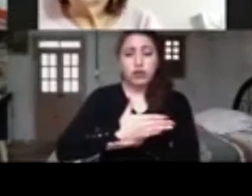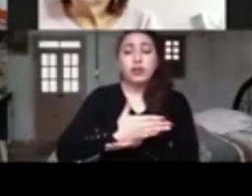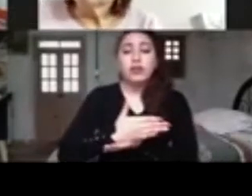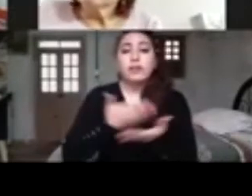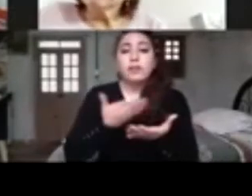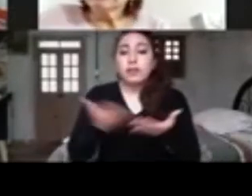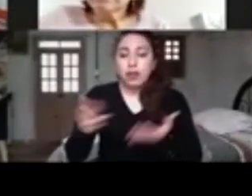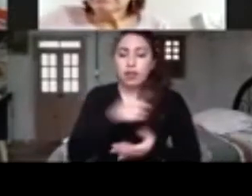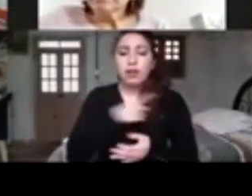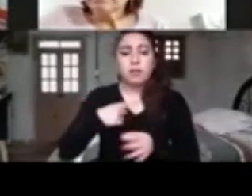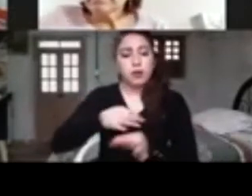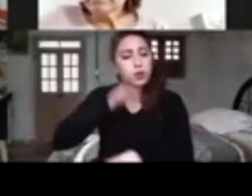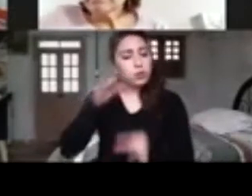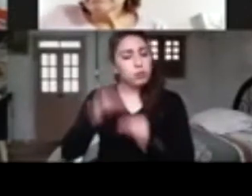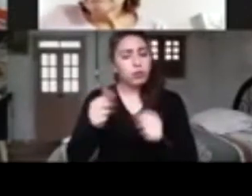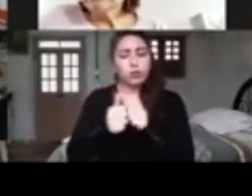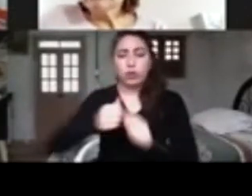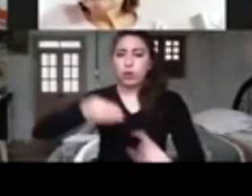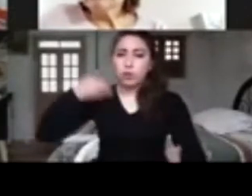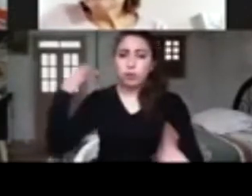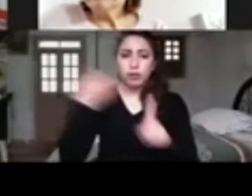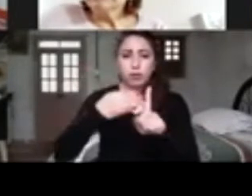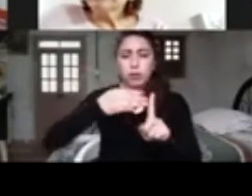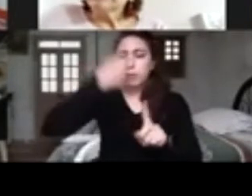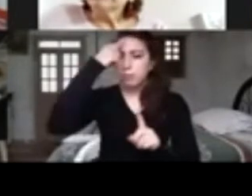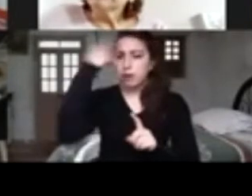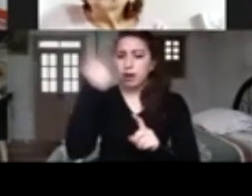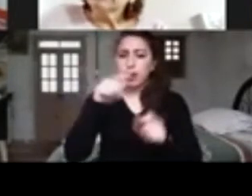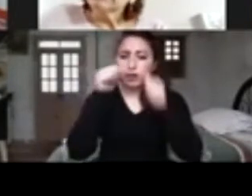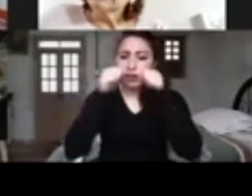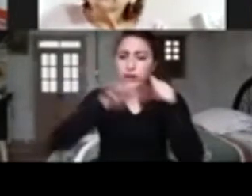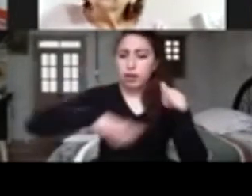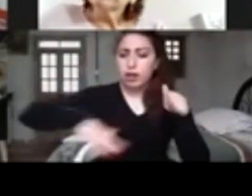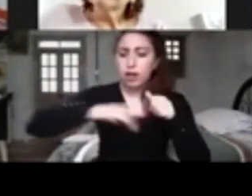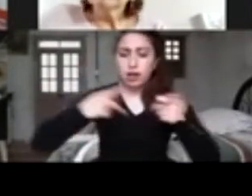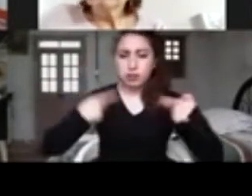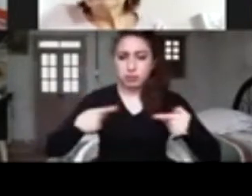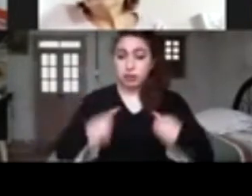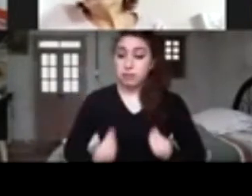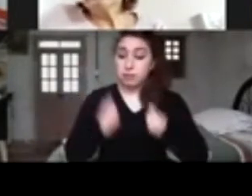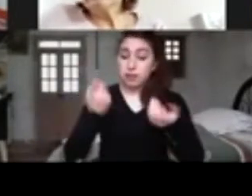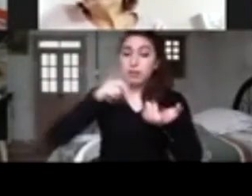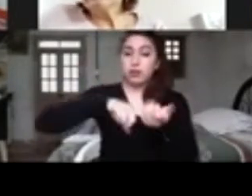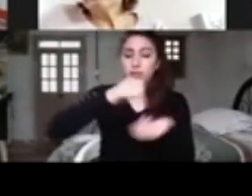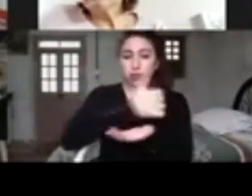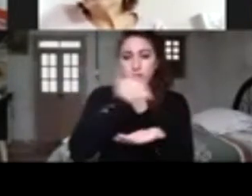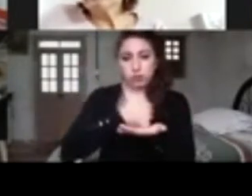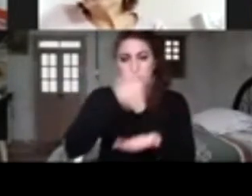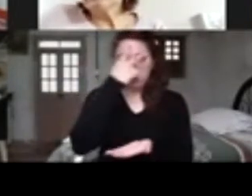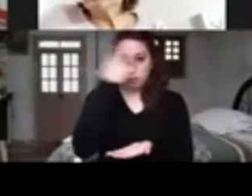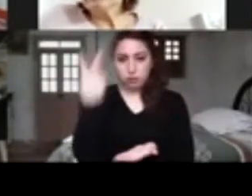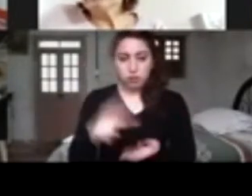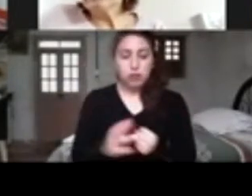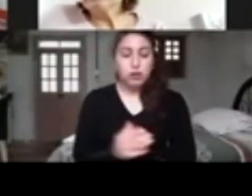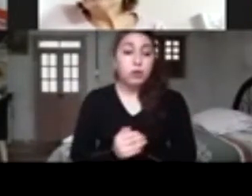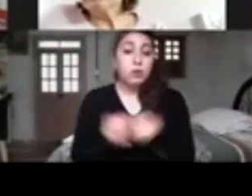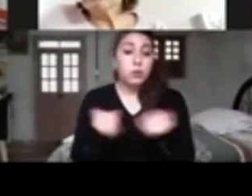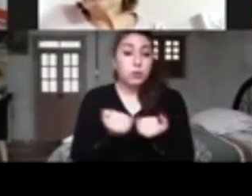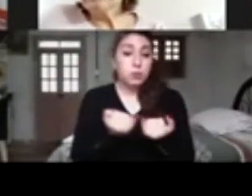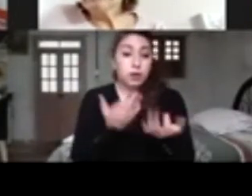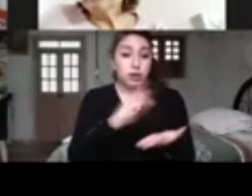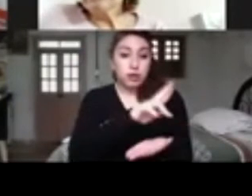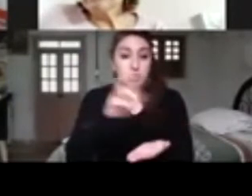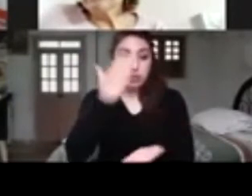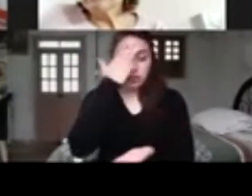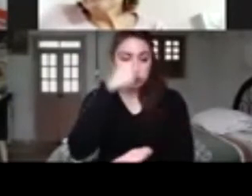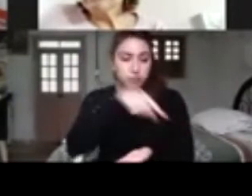misión con excelencia en beneficio de la ciudadanía. También, insisto, mi reconocimiento al Congreso